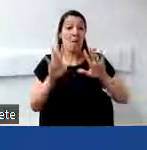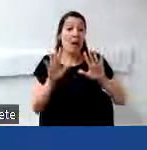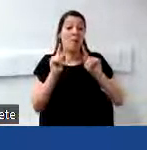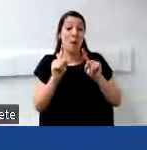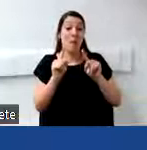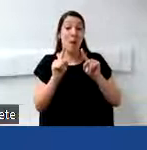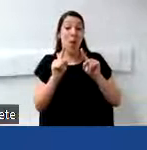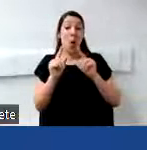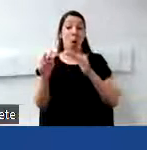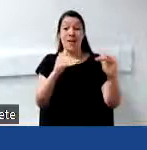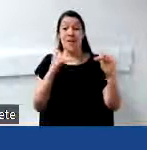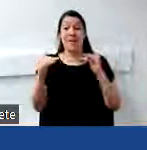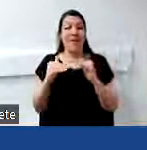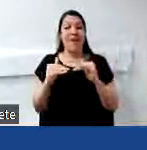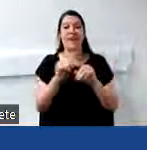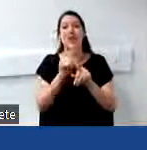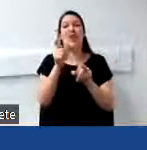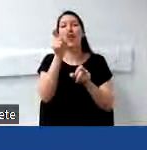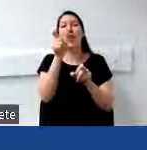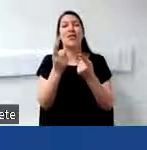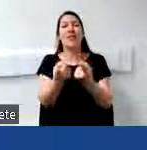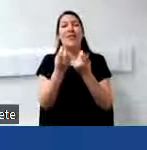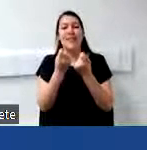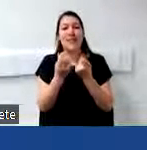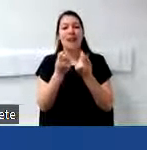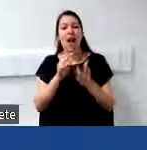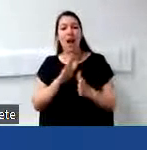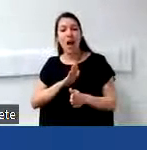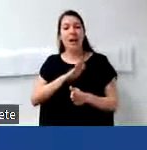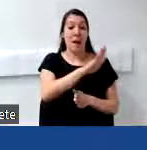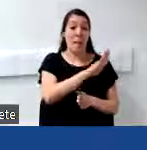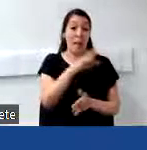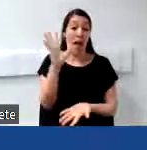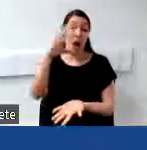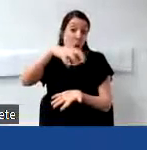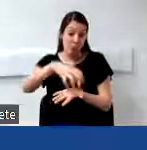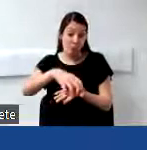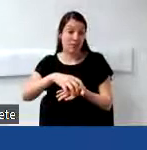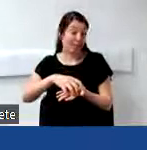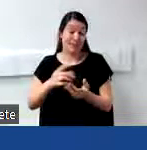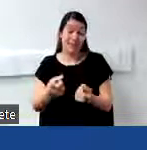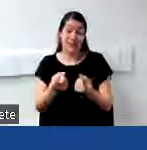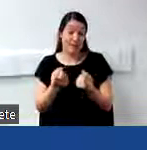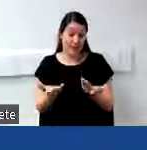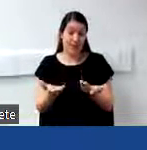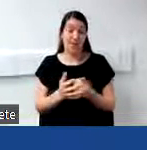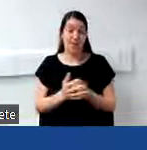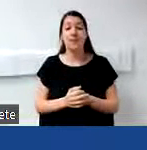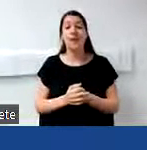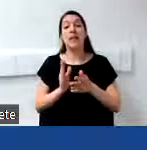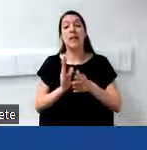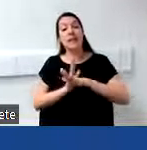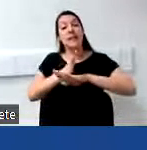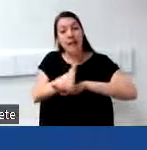accesibilidad física, no habría necesidad de ubicar y colocar rampas en los lugares que tenemos hoy día. La